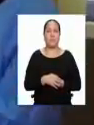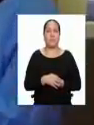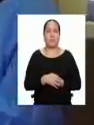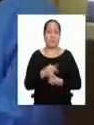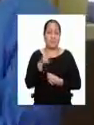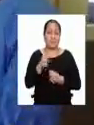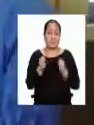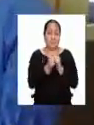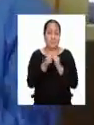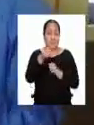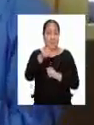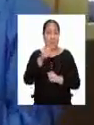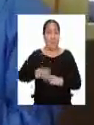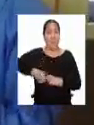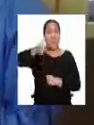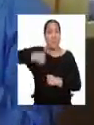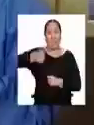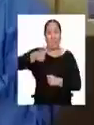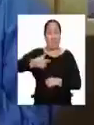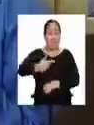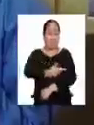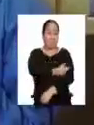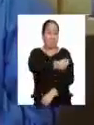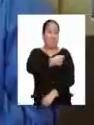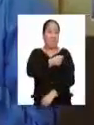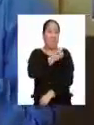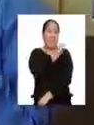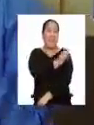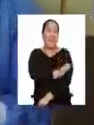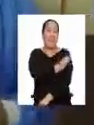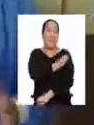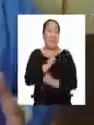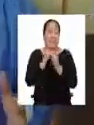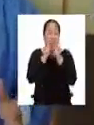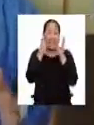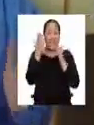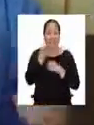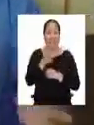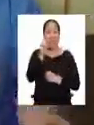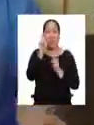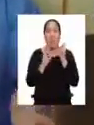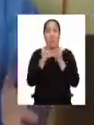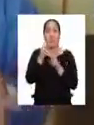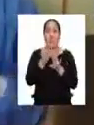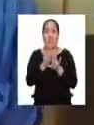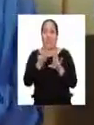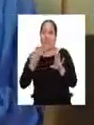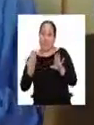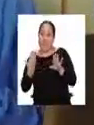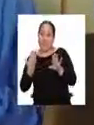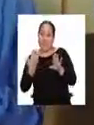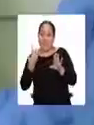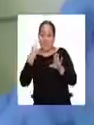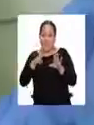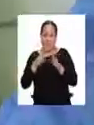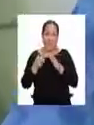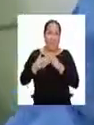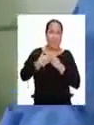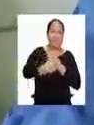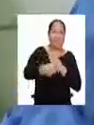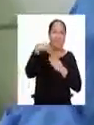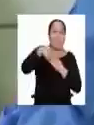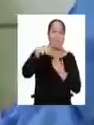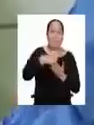Estamos contigo, que eres la jefa de hematología de la clínica de día y eres la persona que ha visto el antes y el después de este proyecto. Se